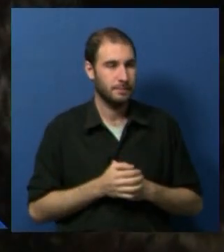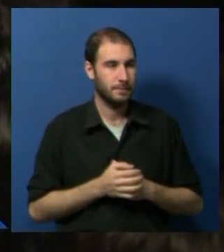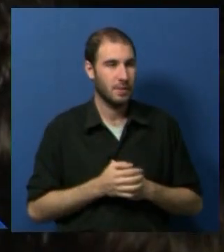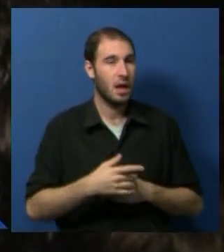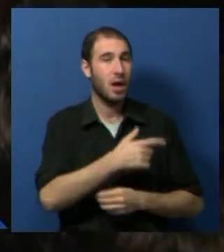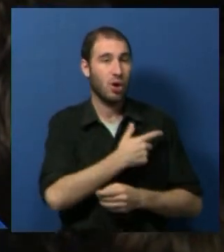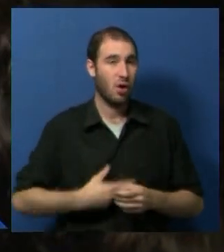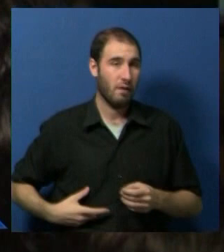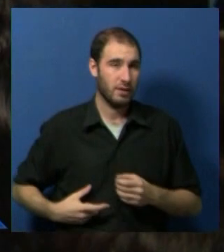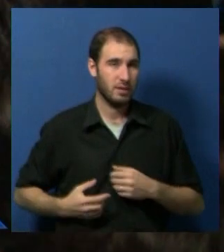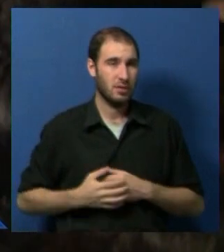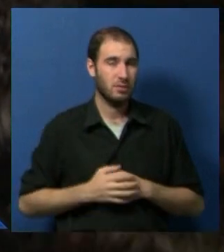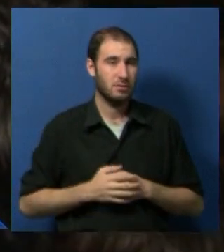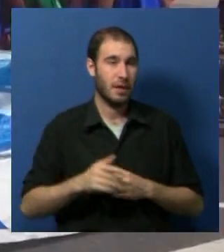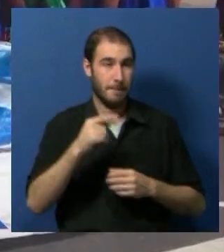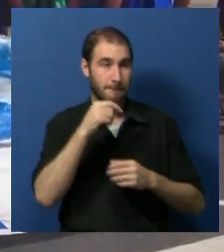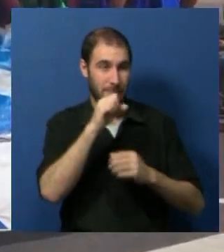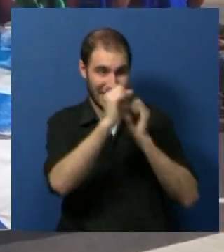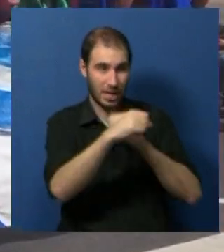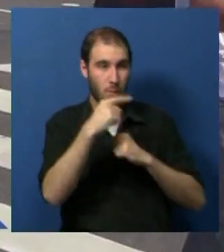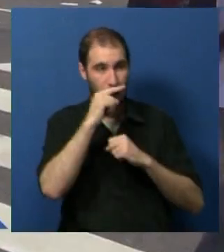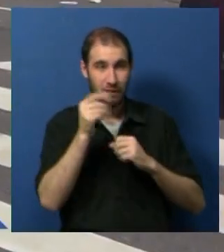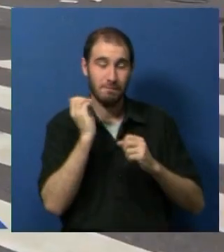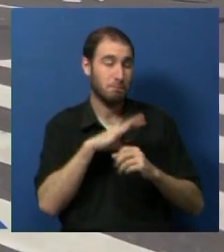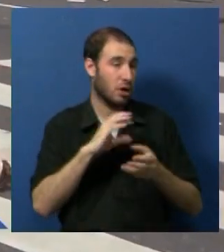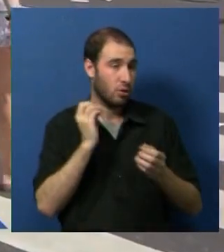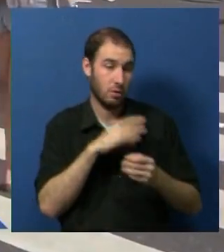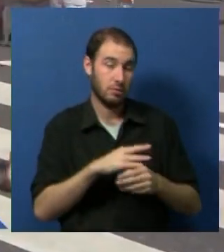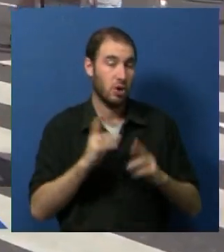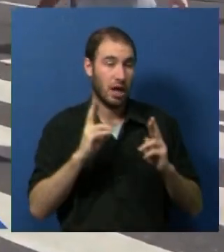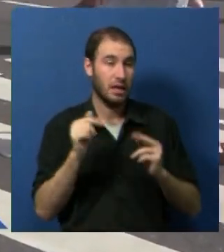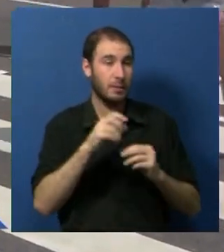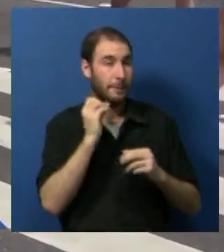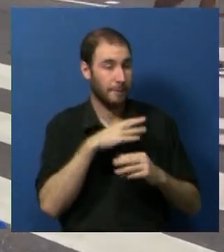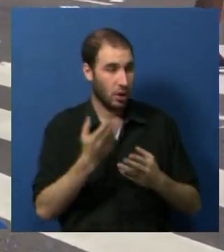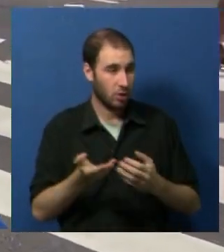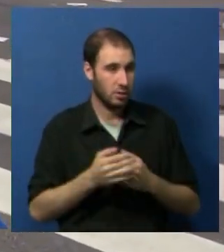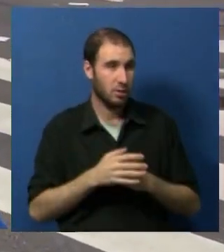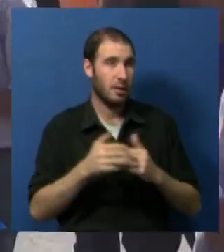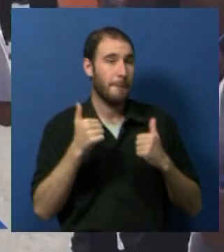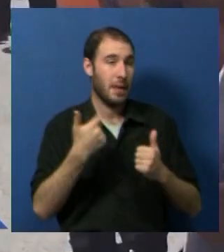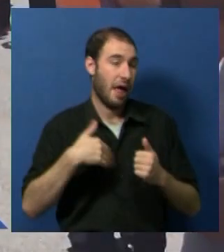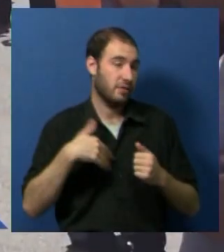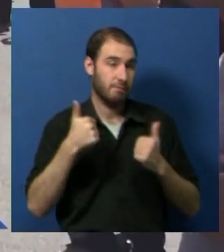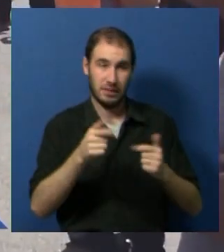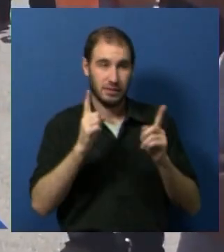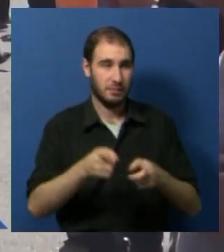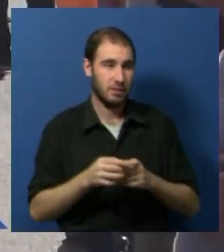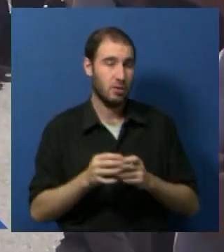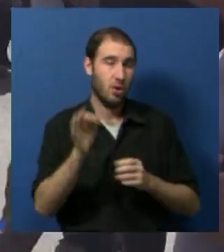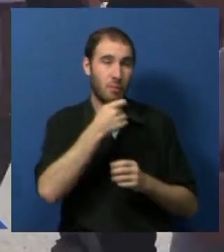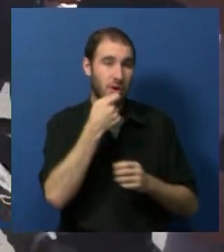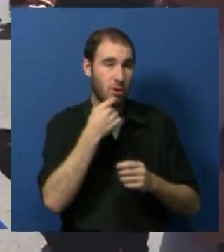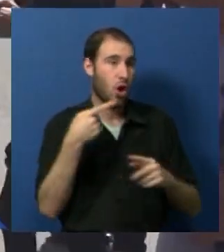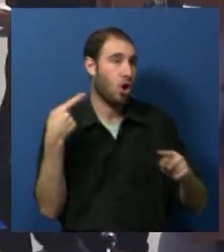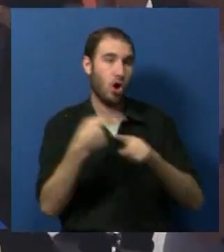el gobierno del ingeniero Macri le vaya lo mejor posible. Y si esto es así, le irá bien a los argentinos. Si no, estamos jugando